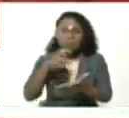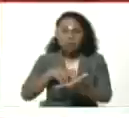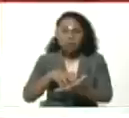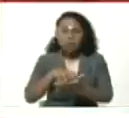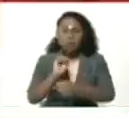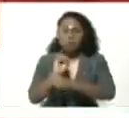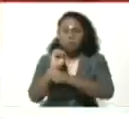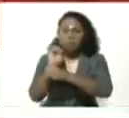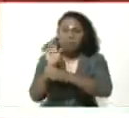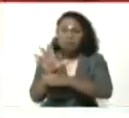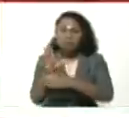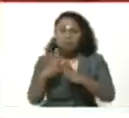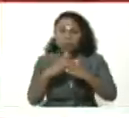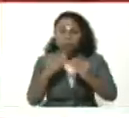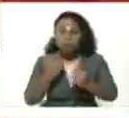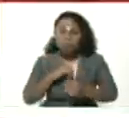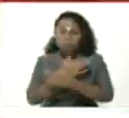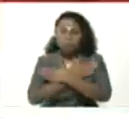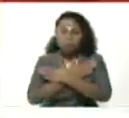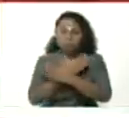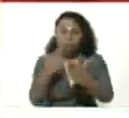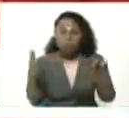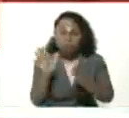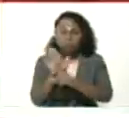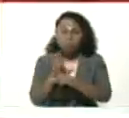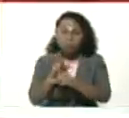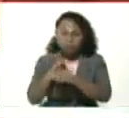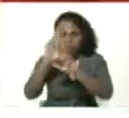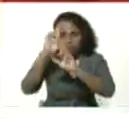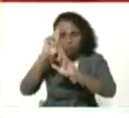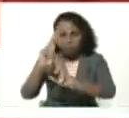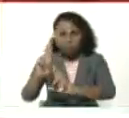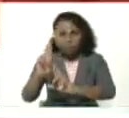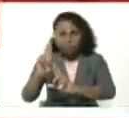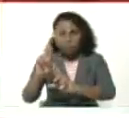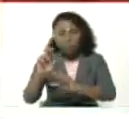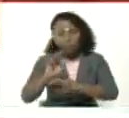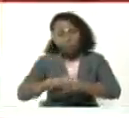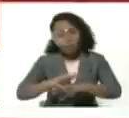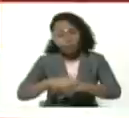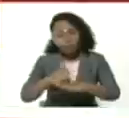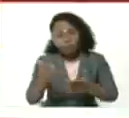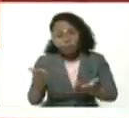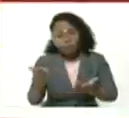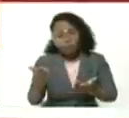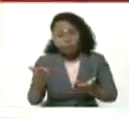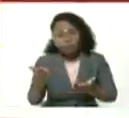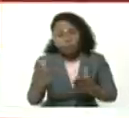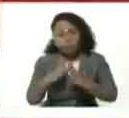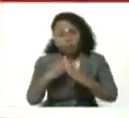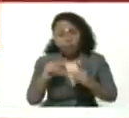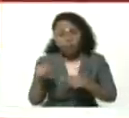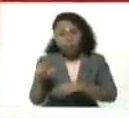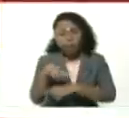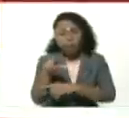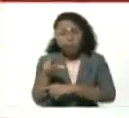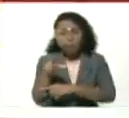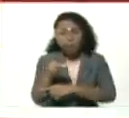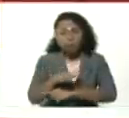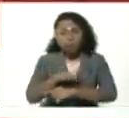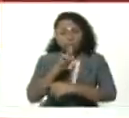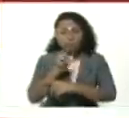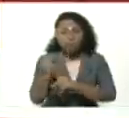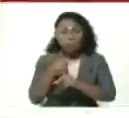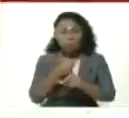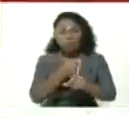enviamos toda nuestra solidaridad, nuestro cariño, respeto, bueno, por toda esta tragedia que está padeciendo